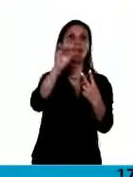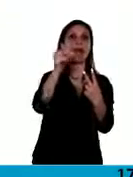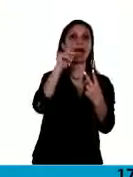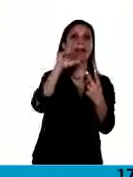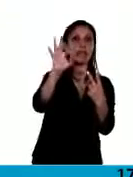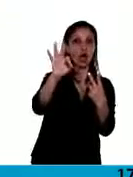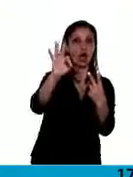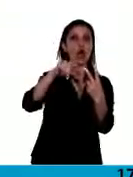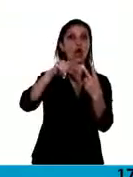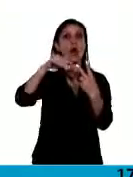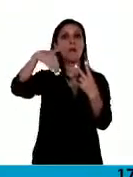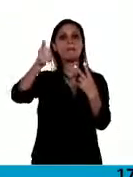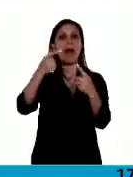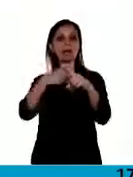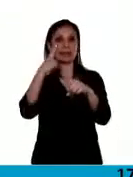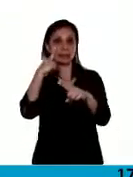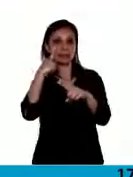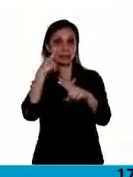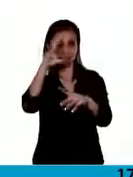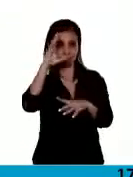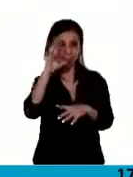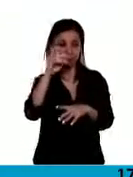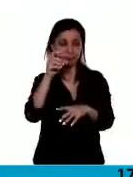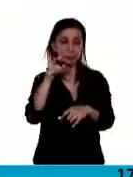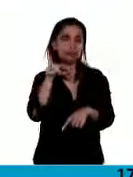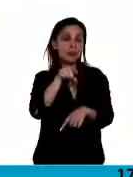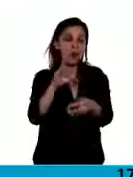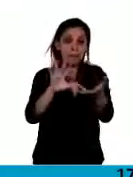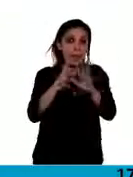para postergar este desalojo